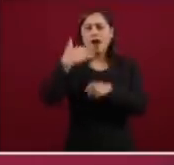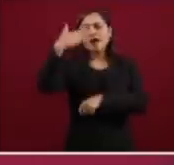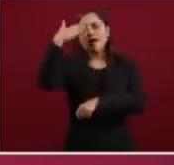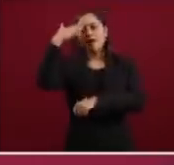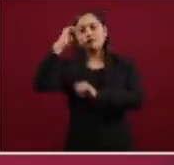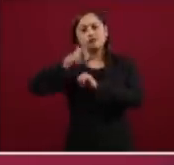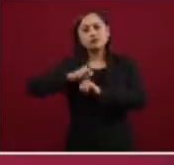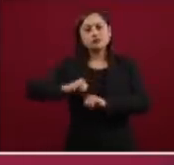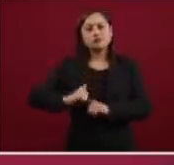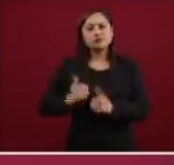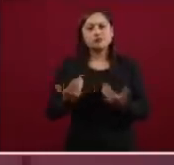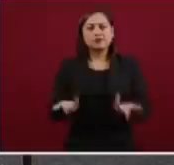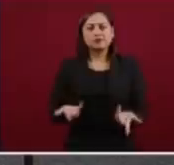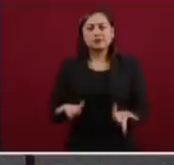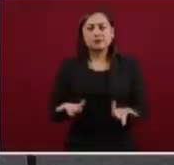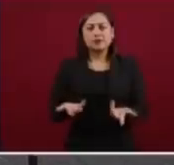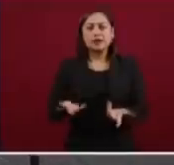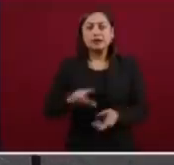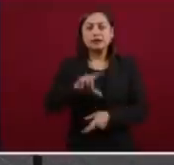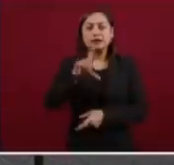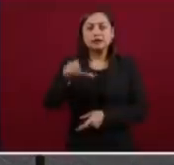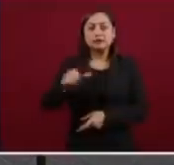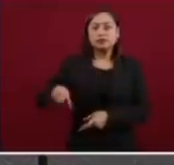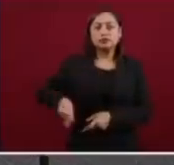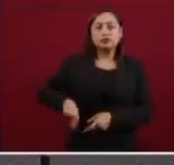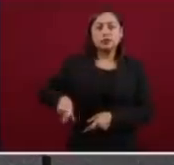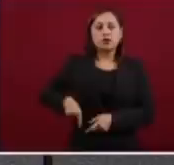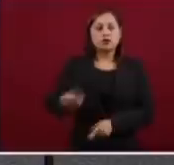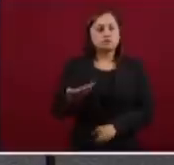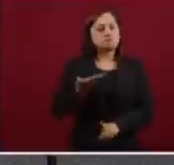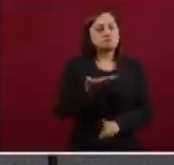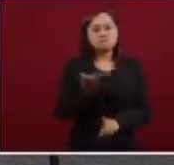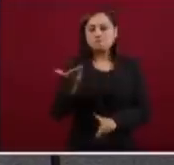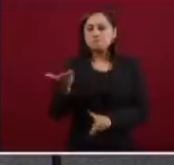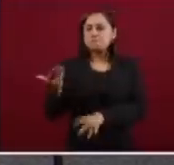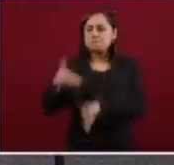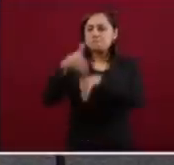pedir a los demás un recto proceder